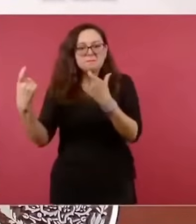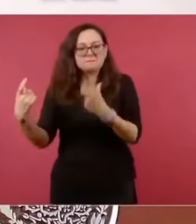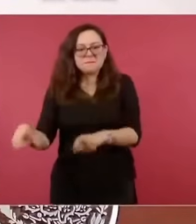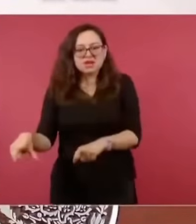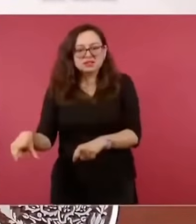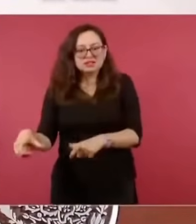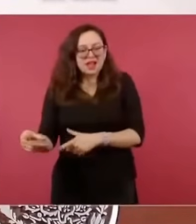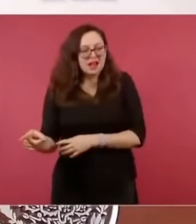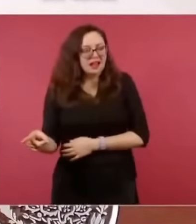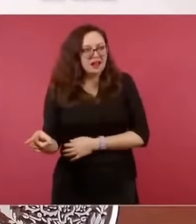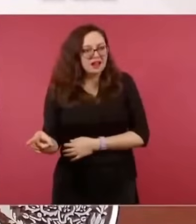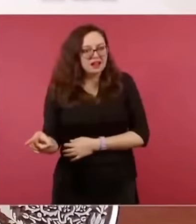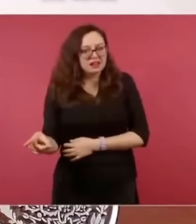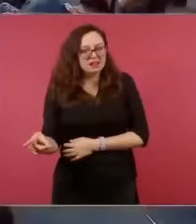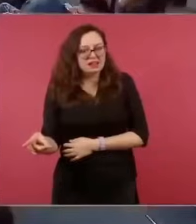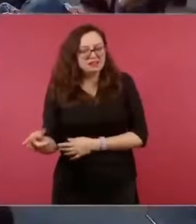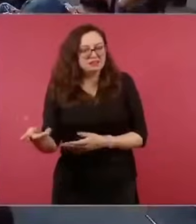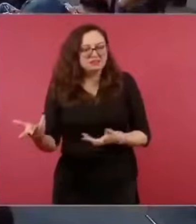600,000.